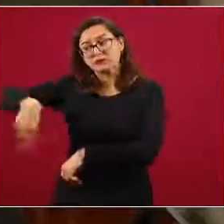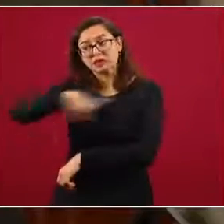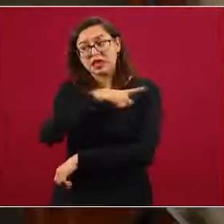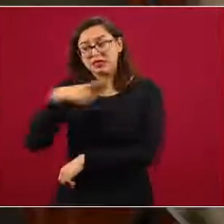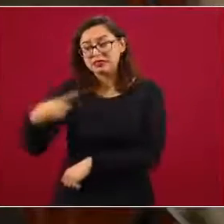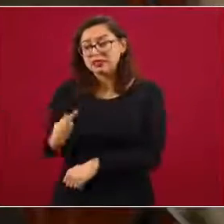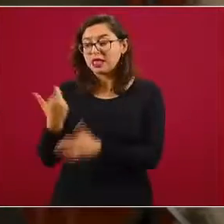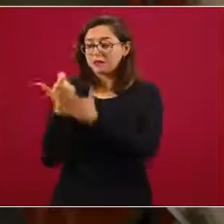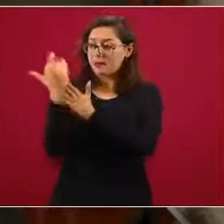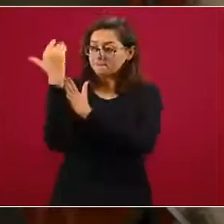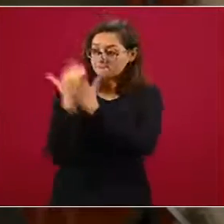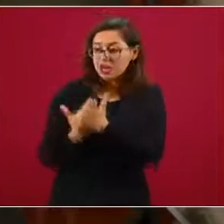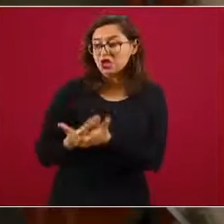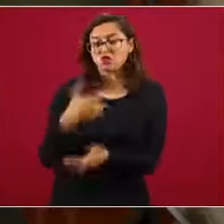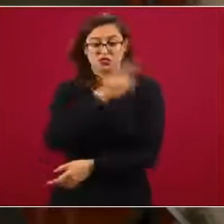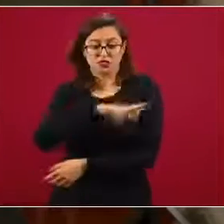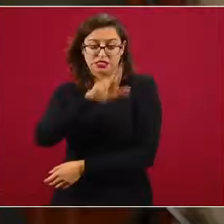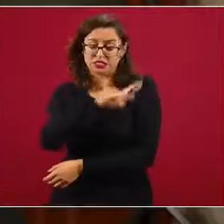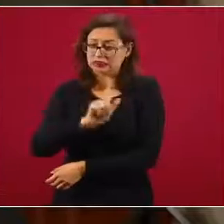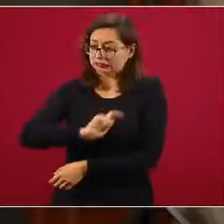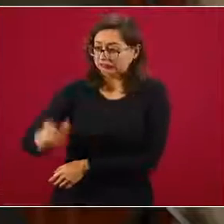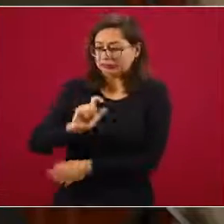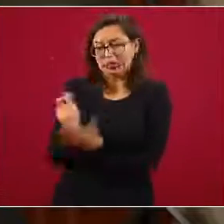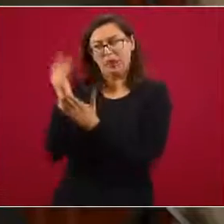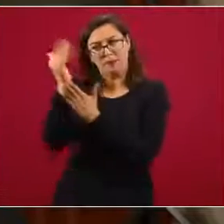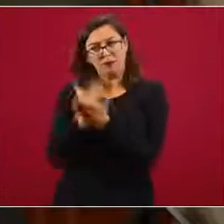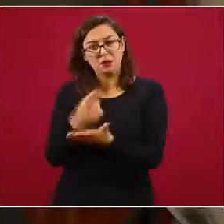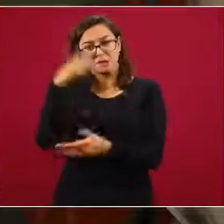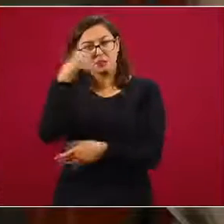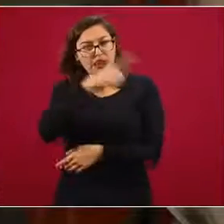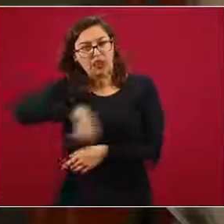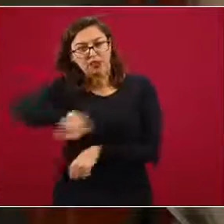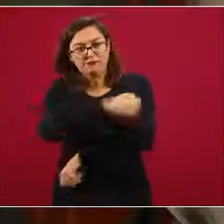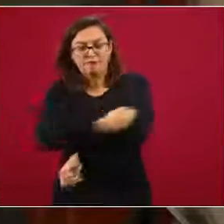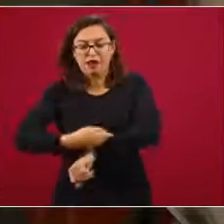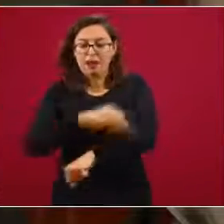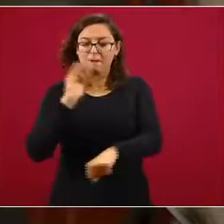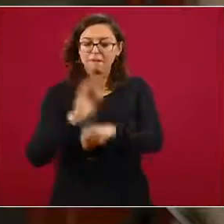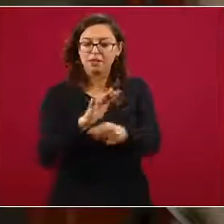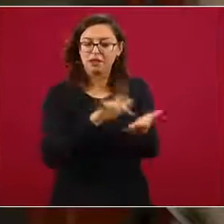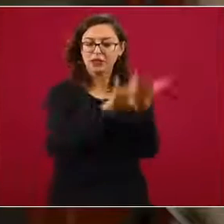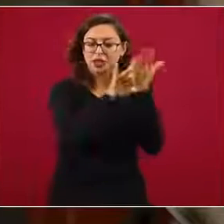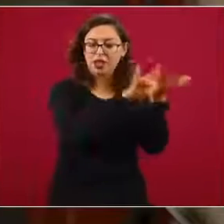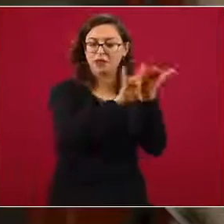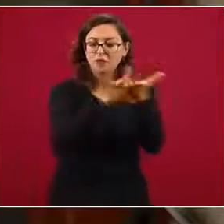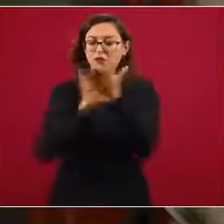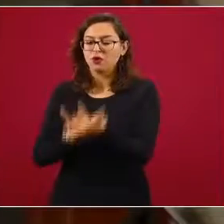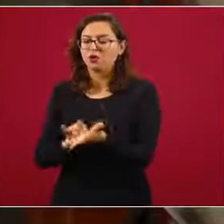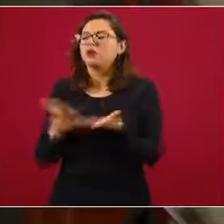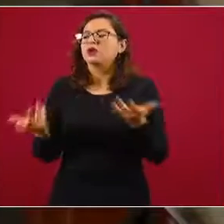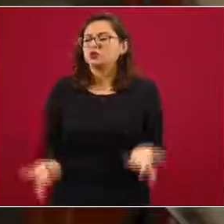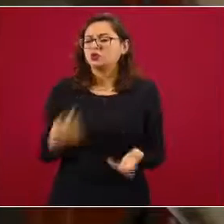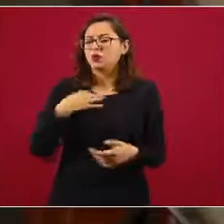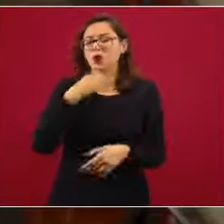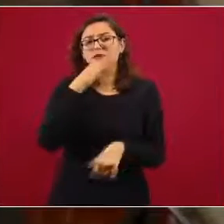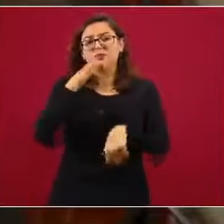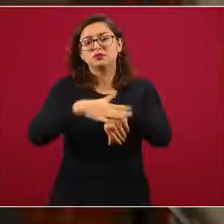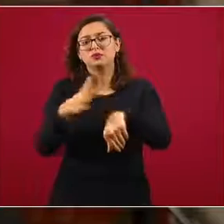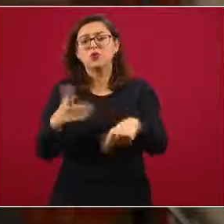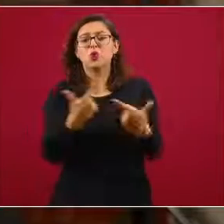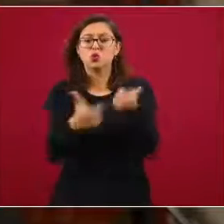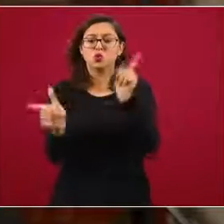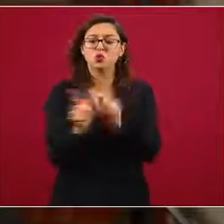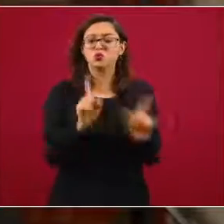las colegiaturas como un acto de solidaridad con las familias afectadas por la pandemia que hoy se vive. Le comento esto porque grupos de estudiantes de diferentes